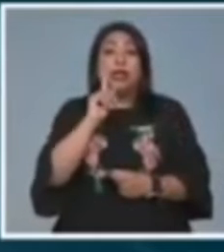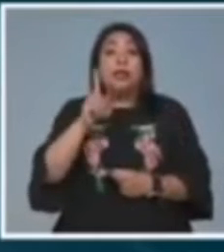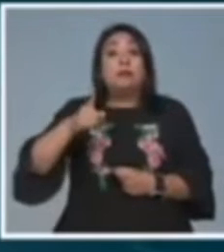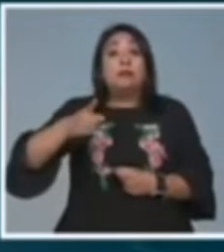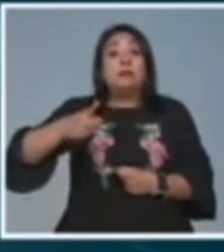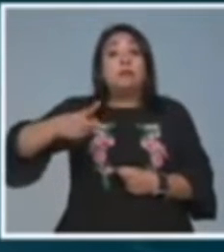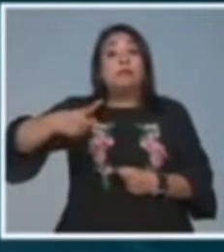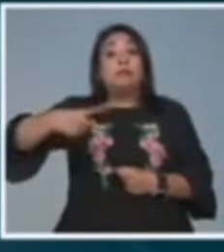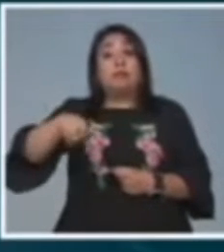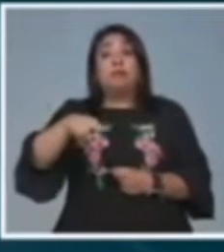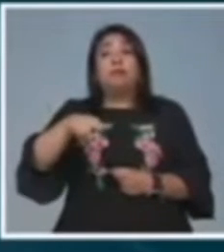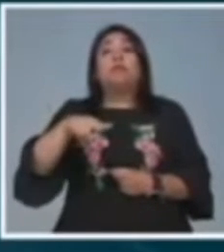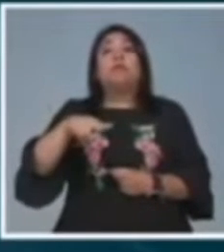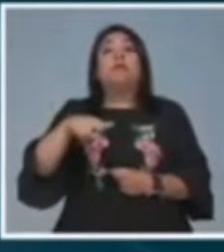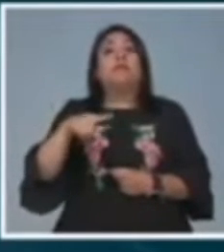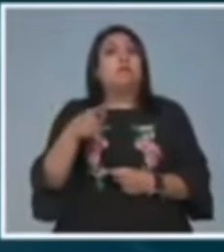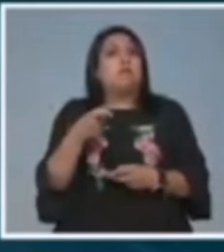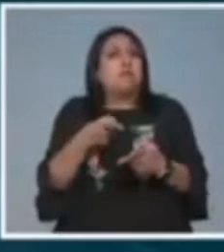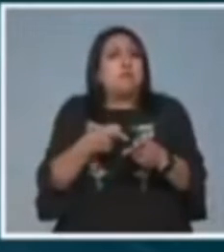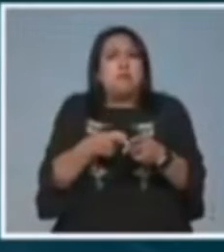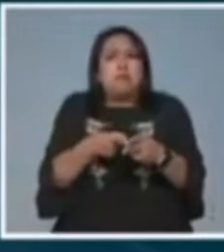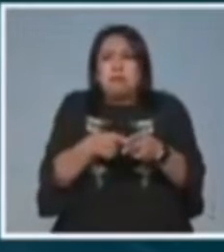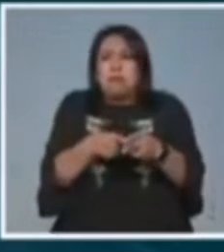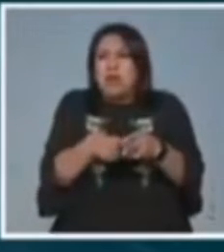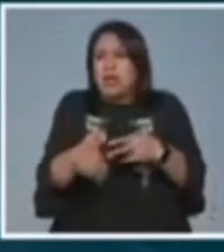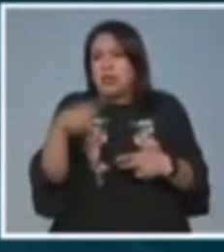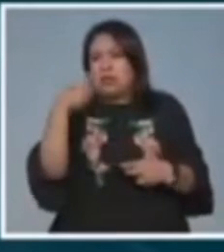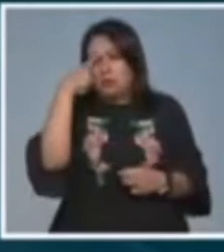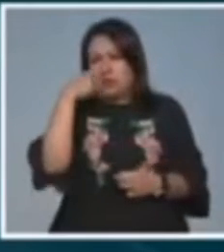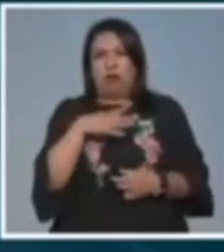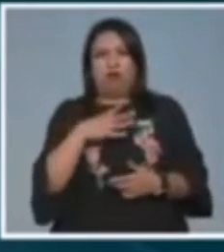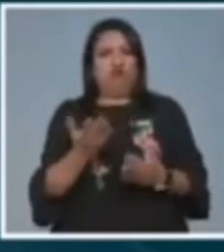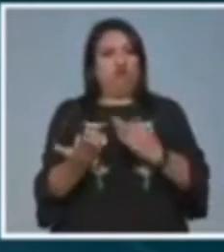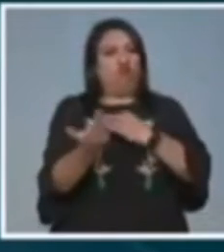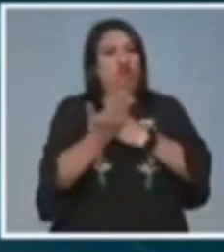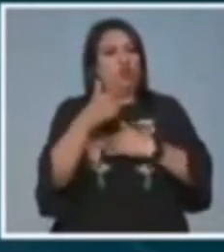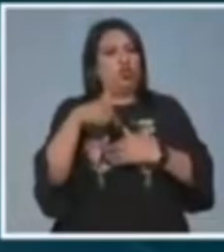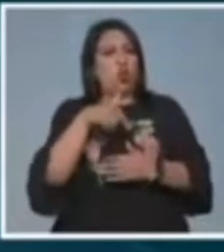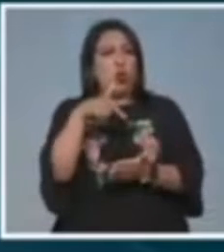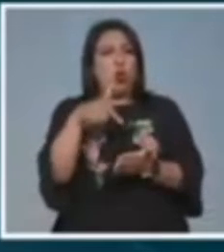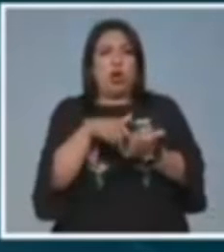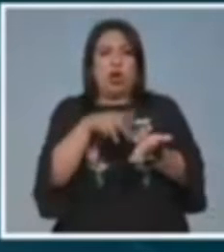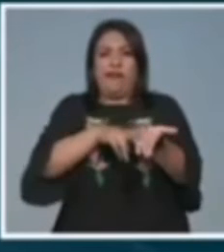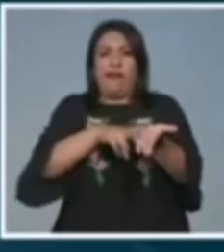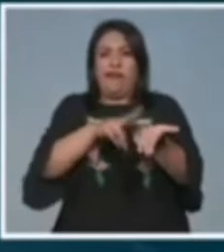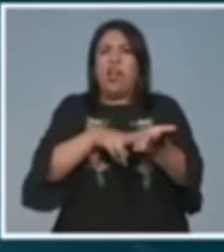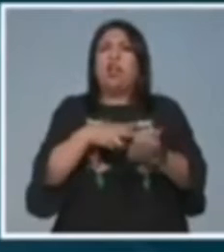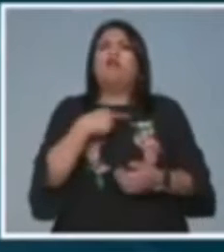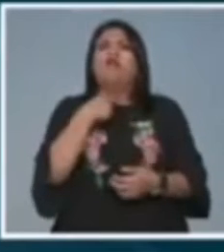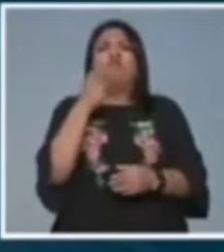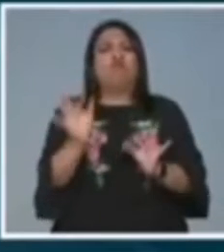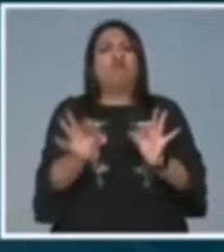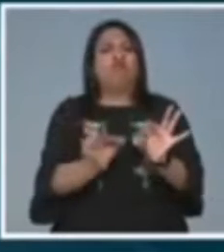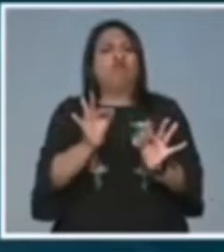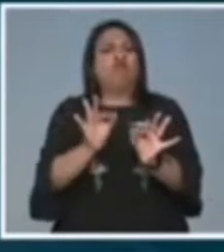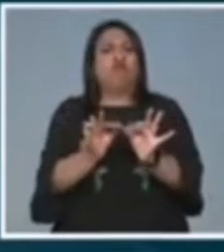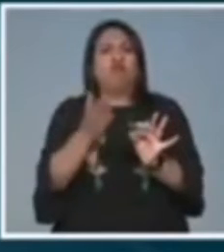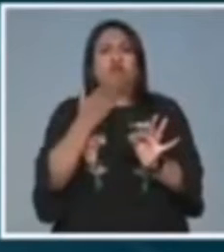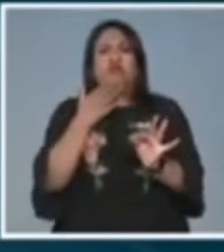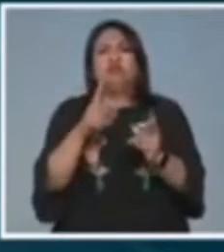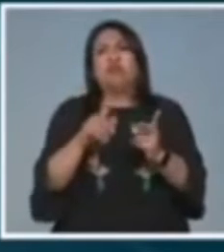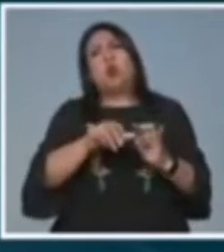donde fueron pioneras para tener un lugar, con una voz prudente y